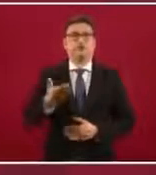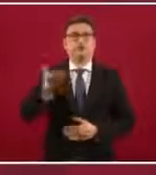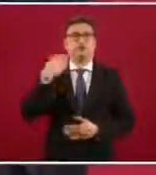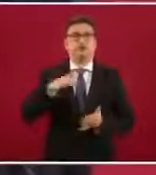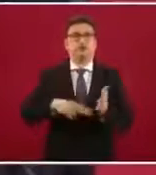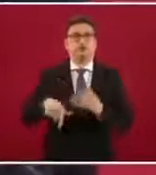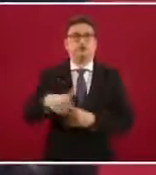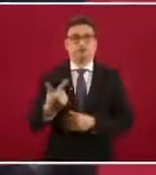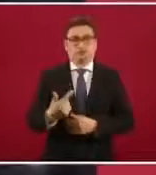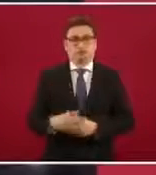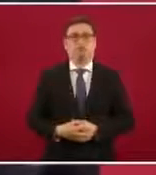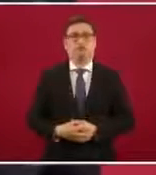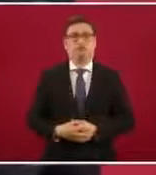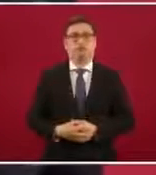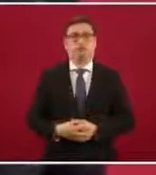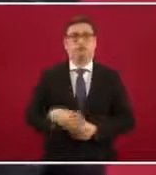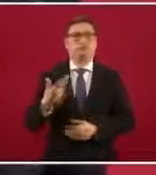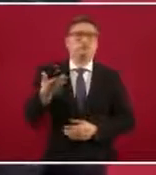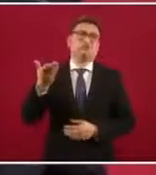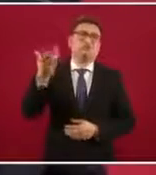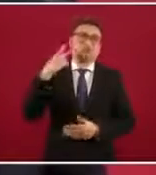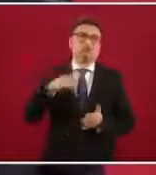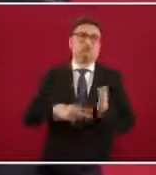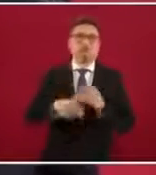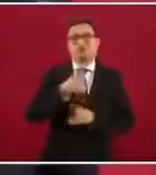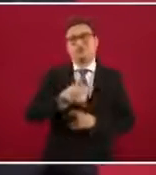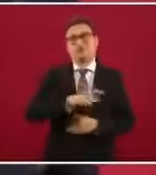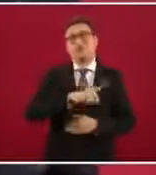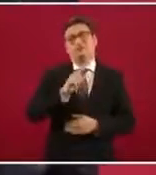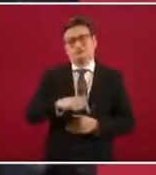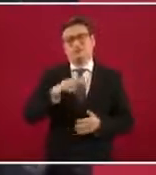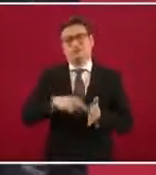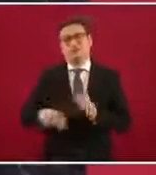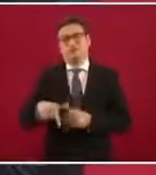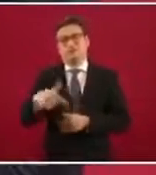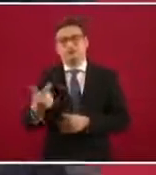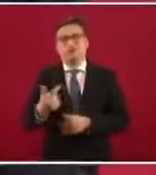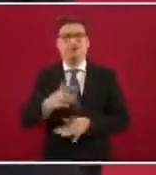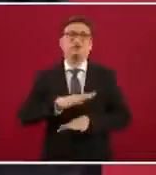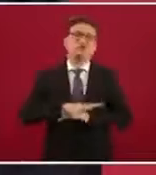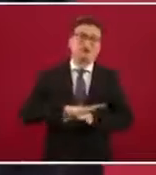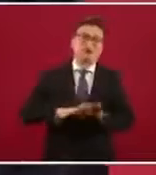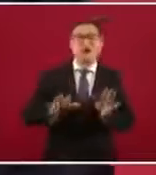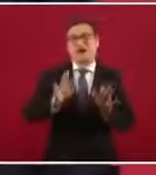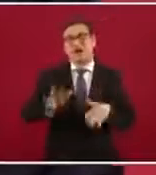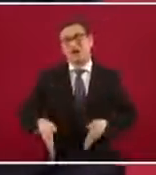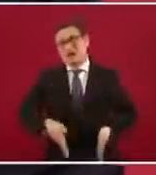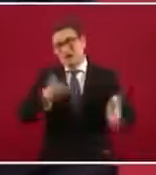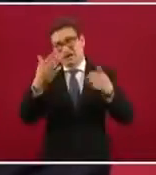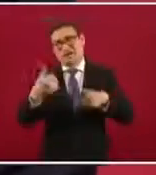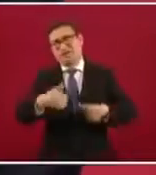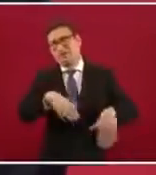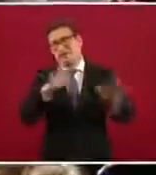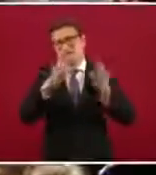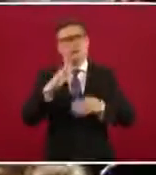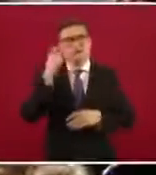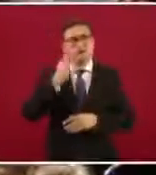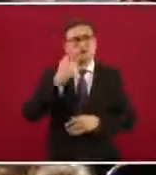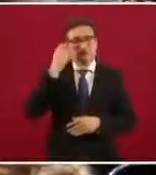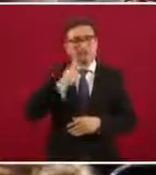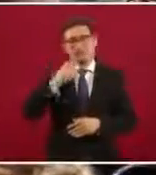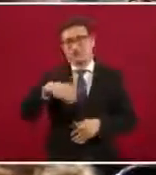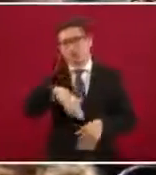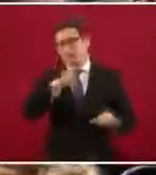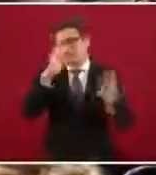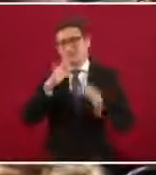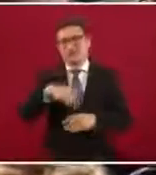2012, bueno, desde el 2006, pero después del 12, decían ya que se retire, que se